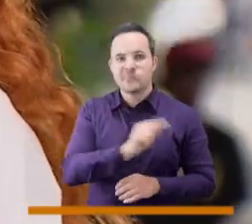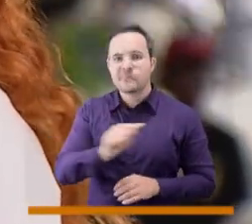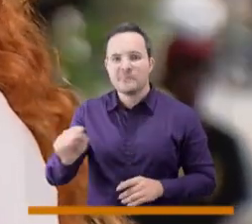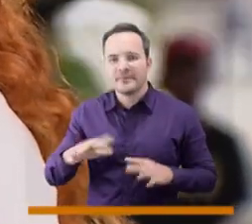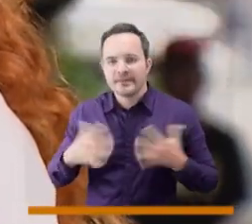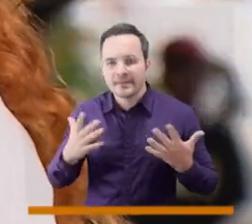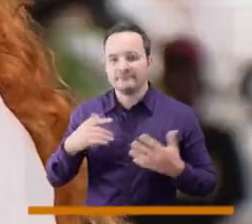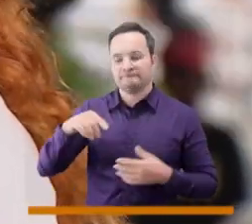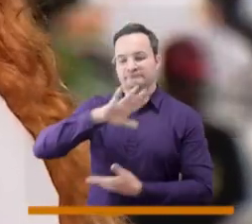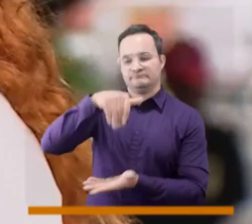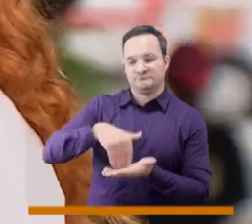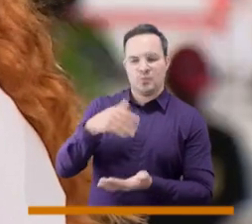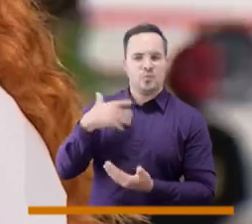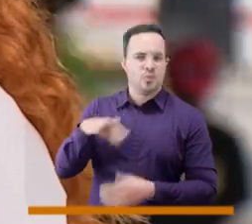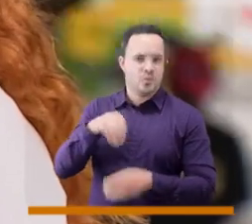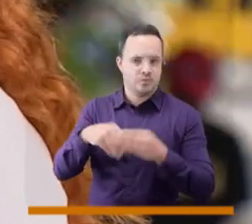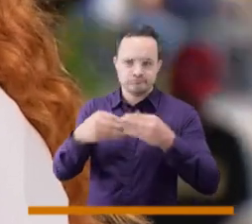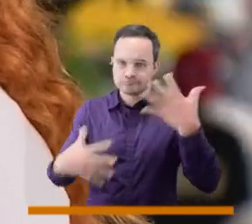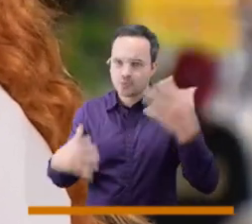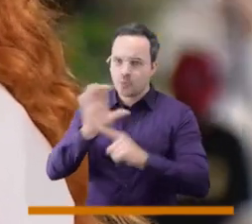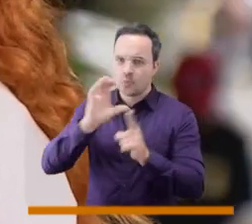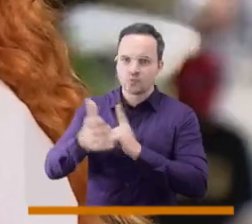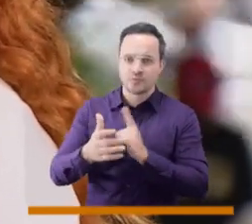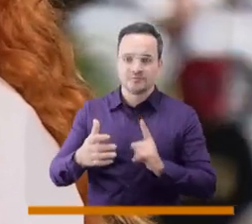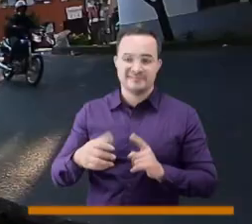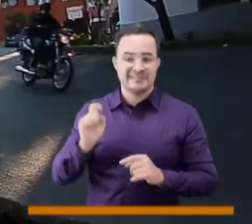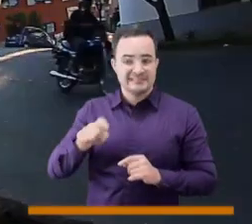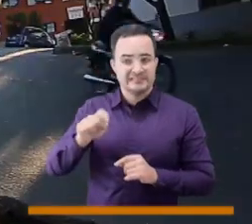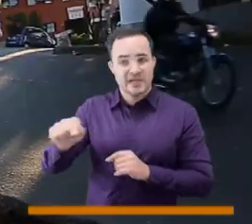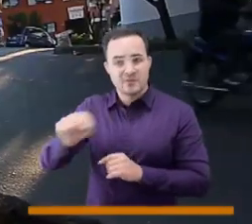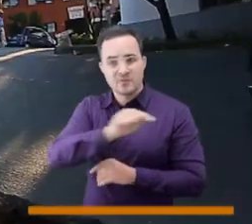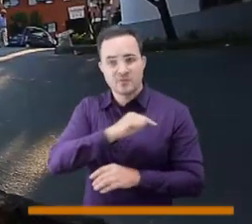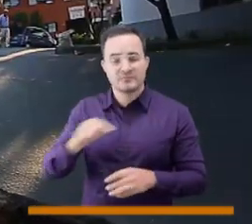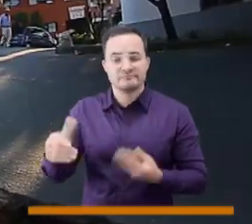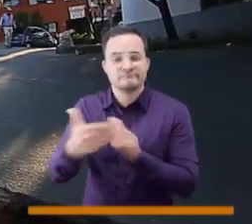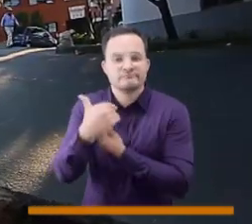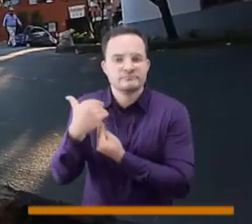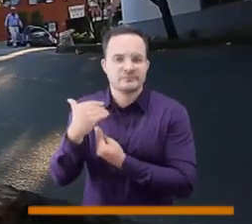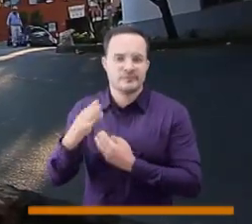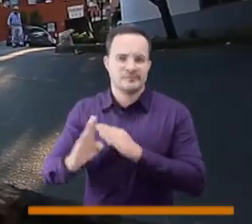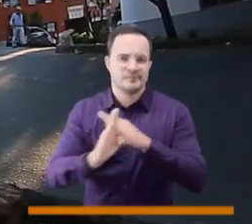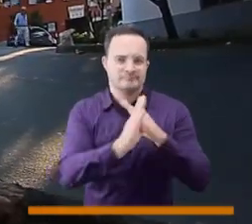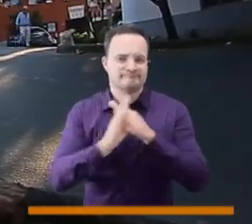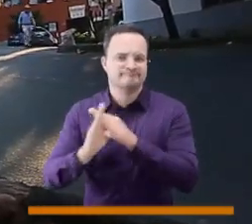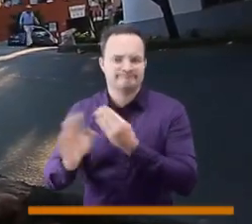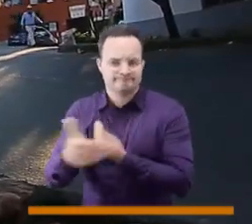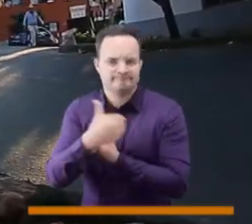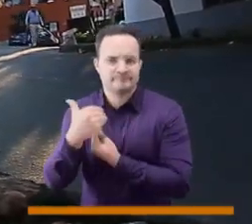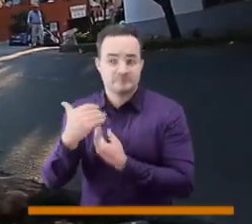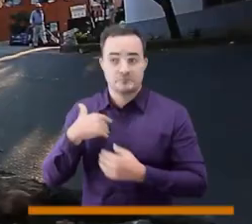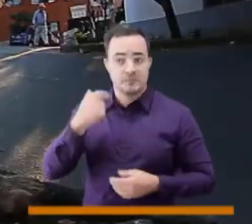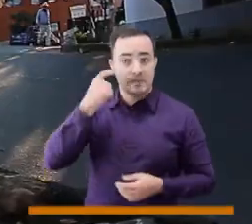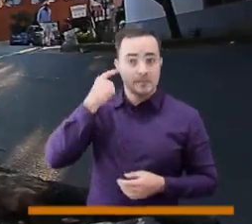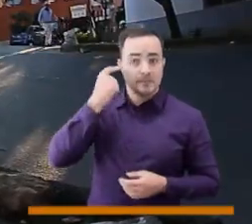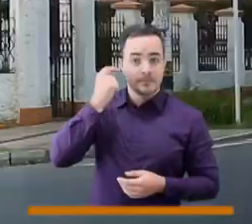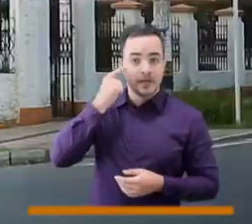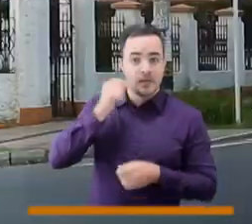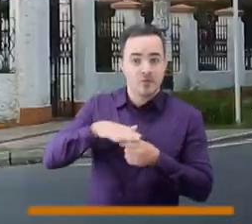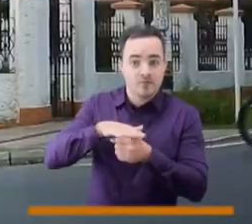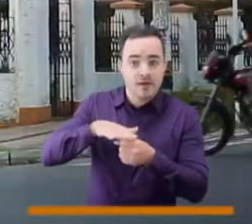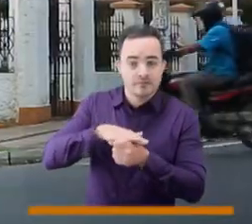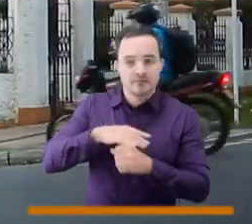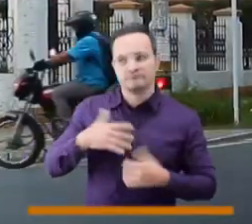que deberían ser protegidas. Como lo decía el concejal, lo que es Prado, por ejemplo, tiene ese incentivo cultural,